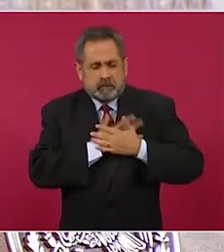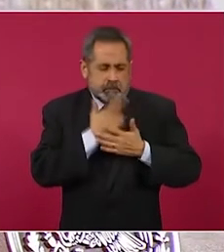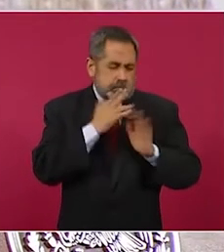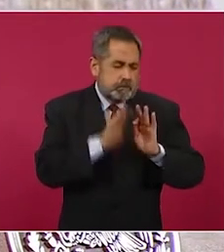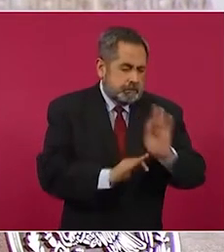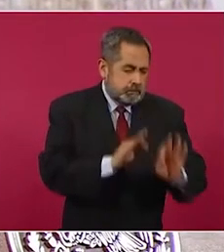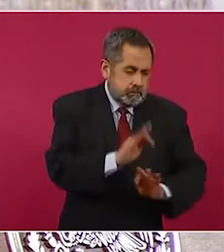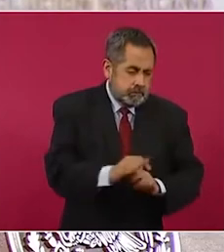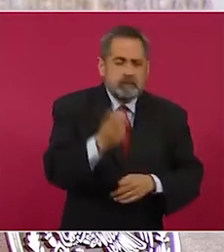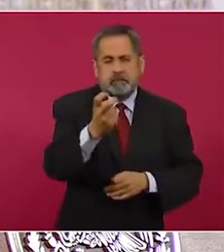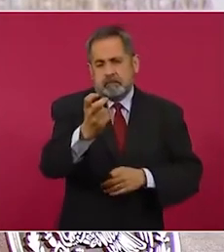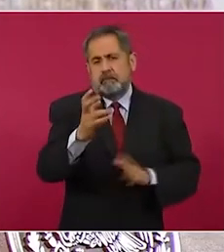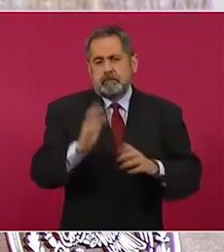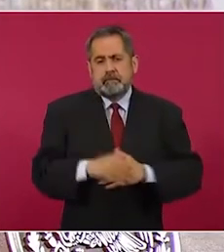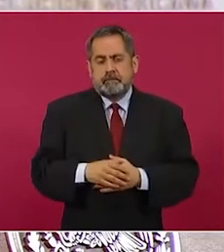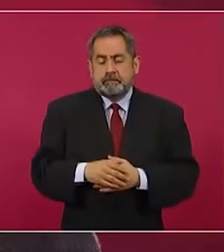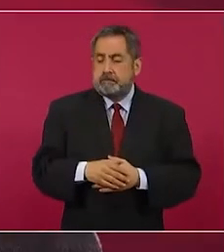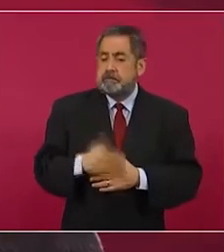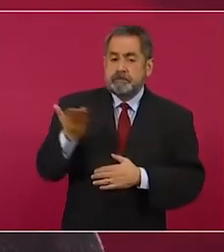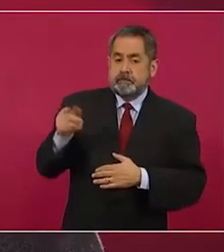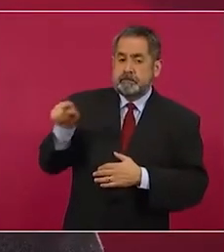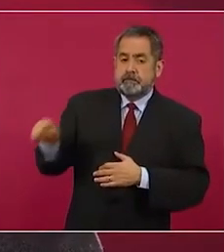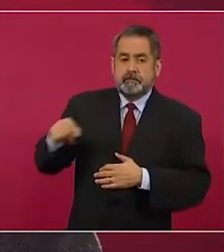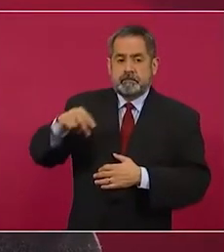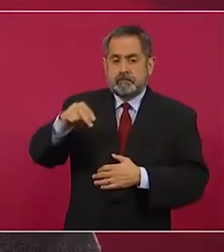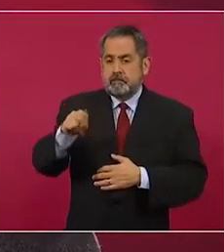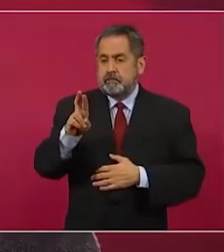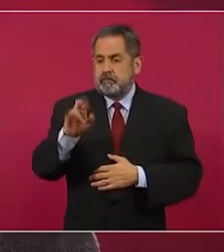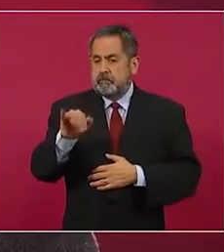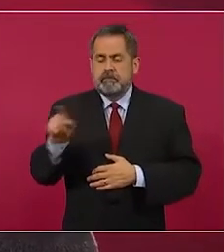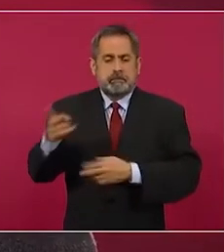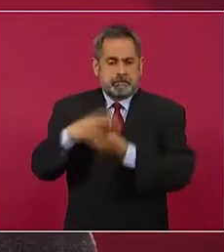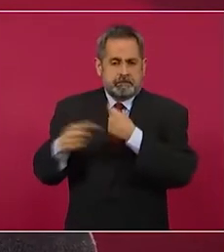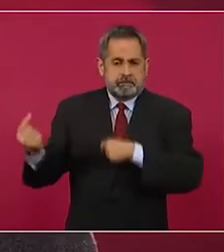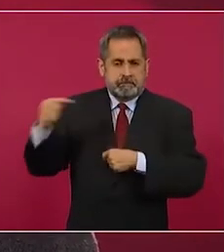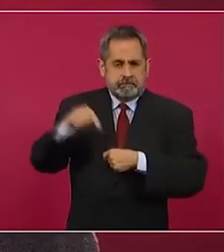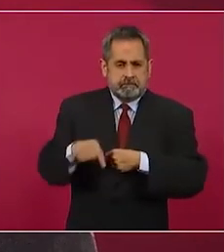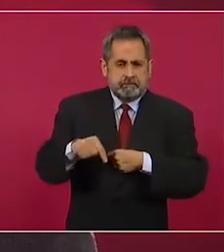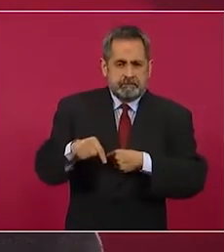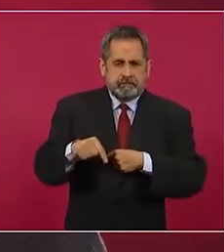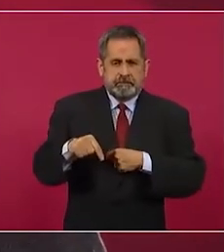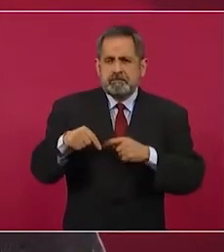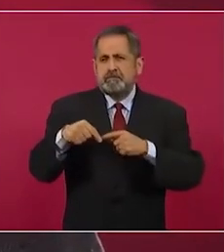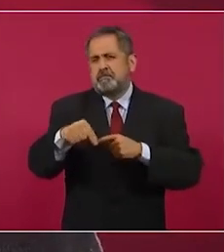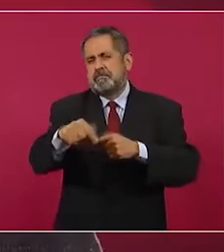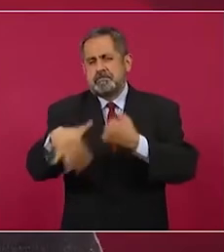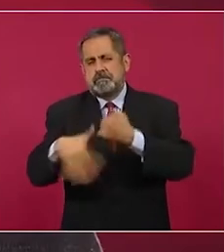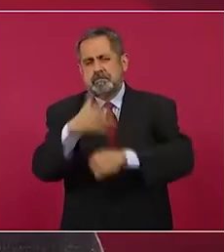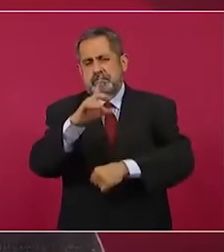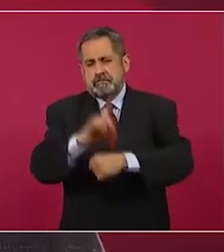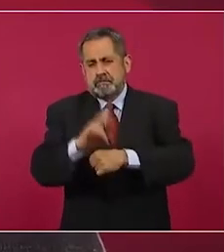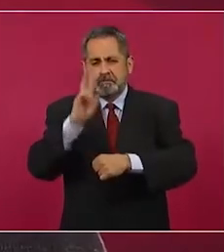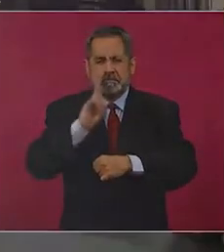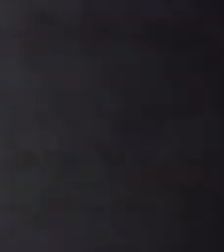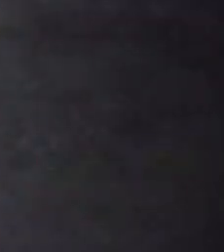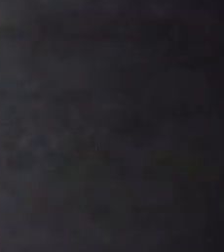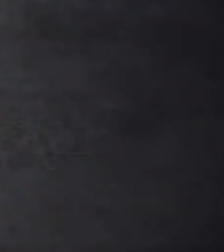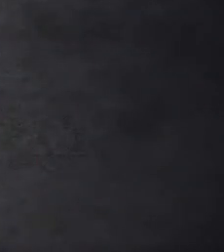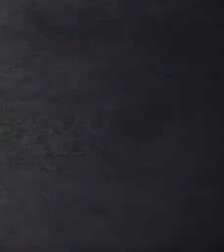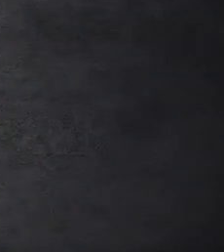Y vamos a pedirle a Nuria que venga en unos 15 días, si te parece.